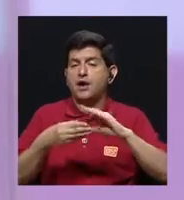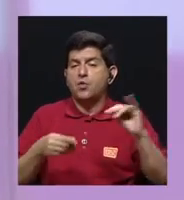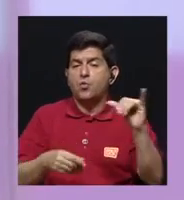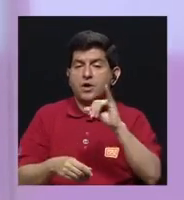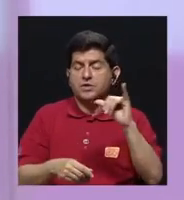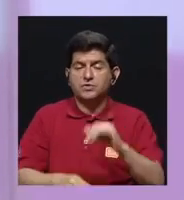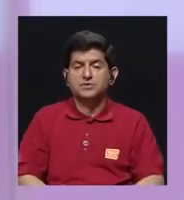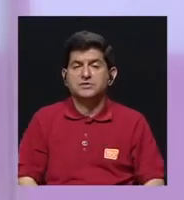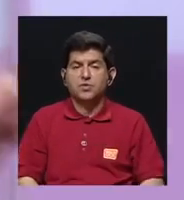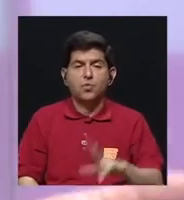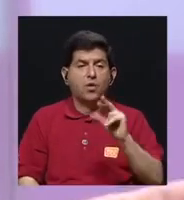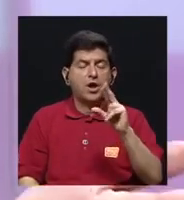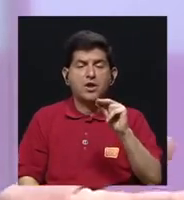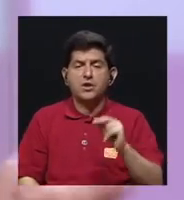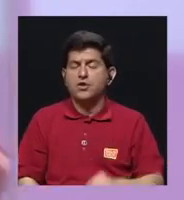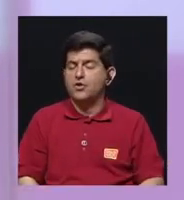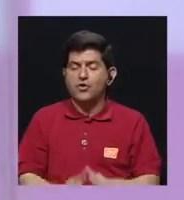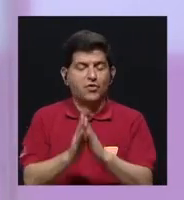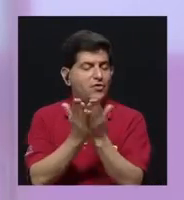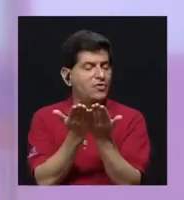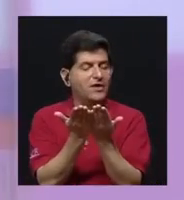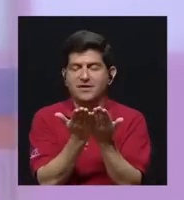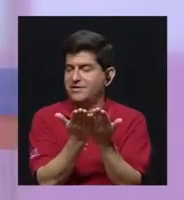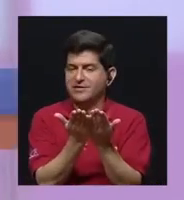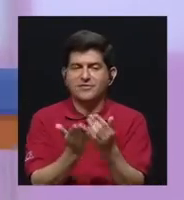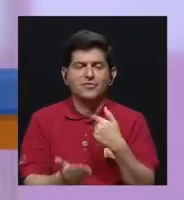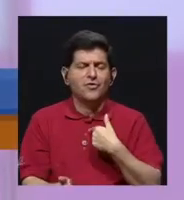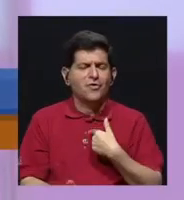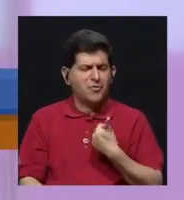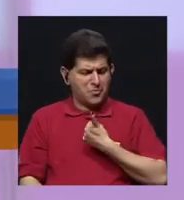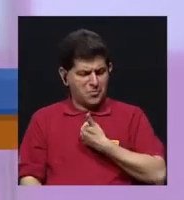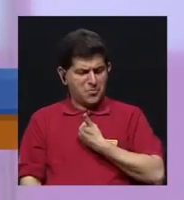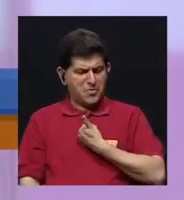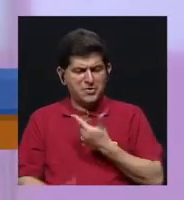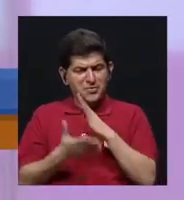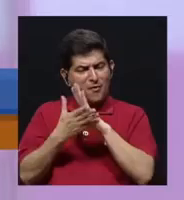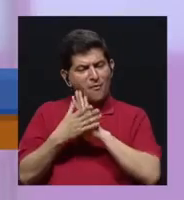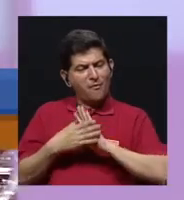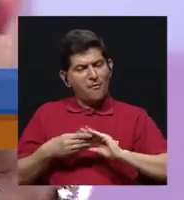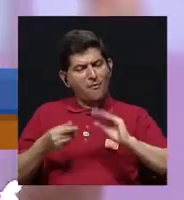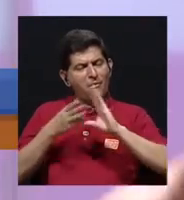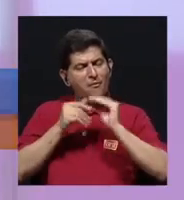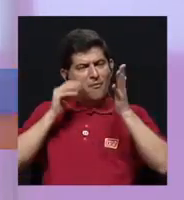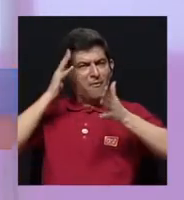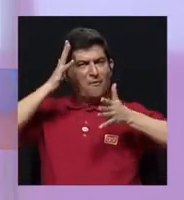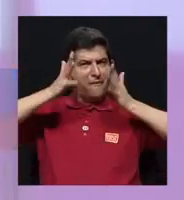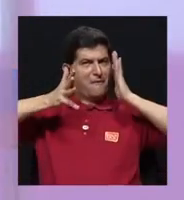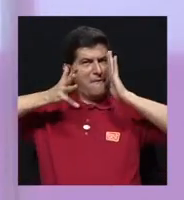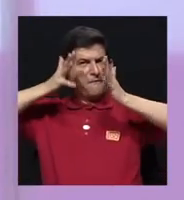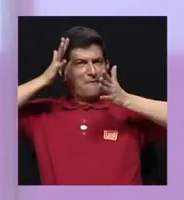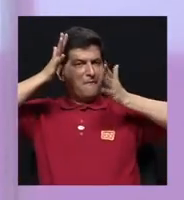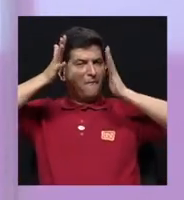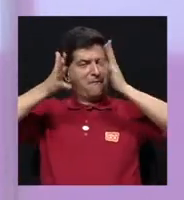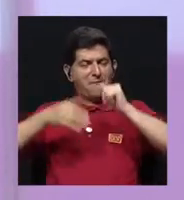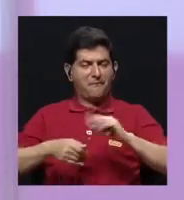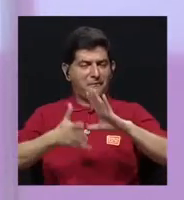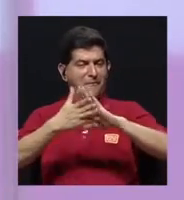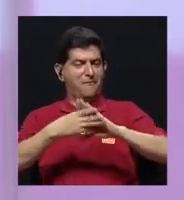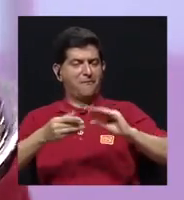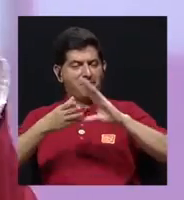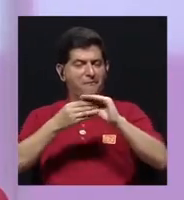tenemos que sacarlo no directamente del libro, sino narrarlo uno mismo, inventar con el cuento,